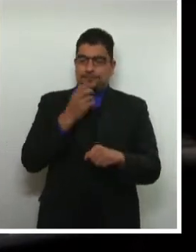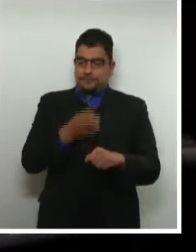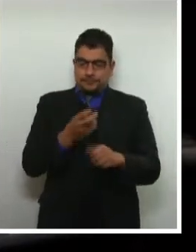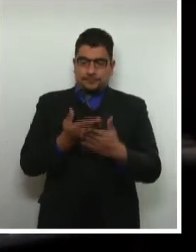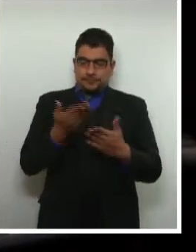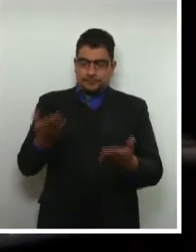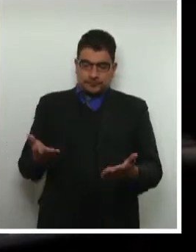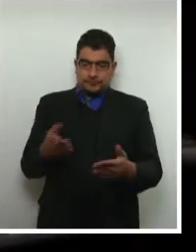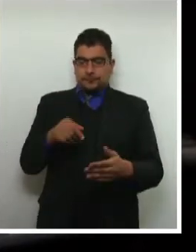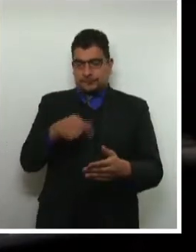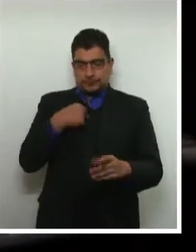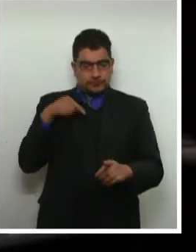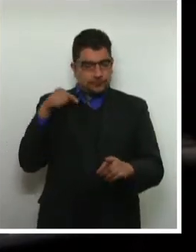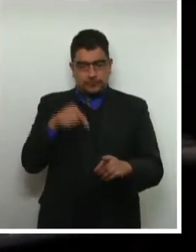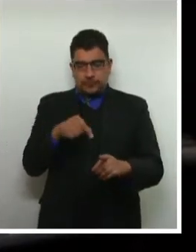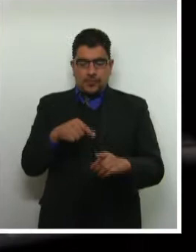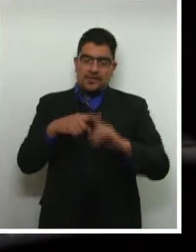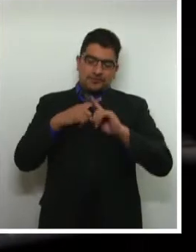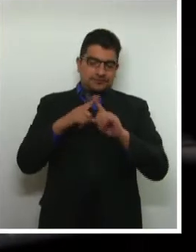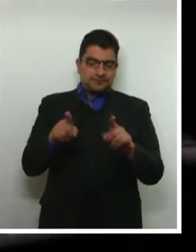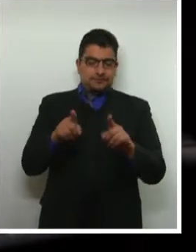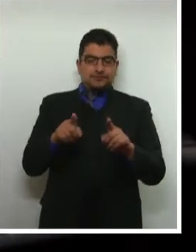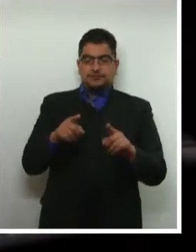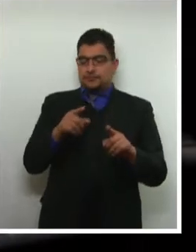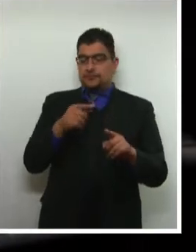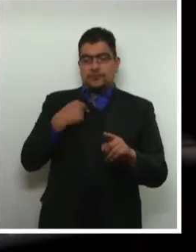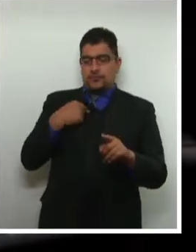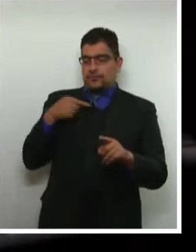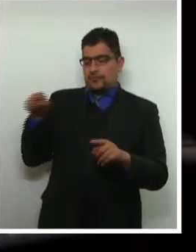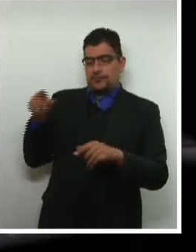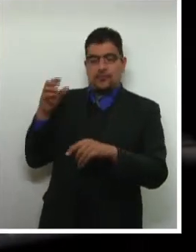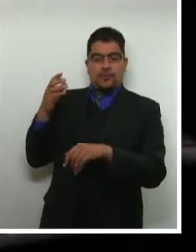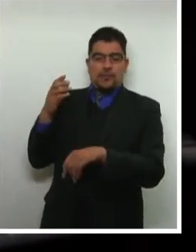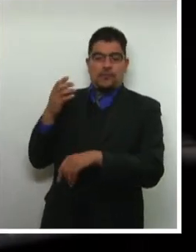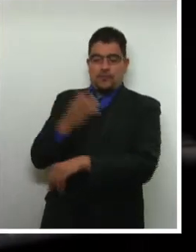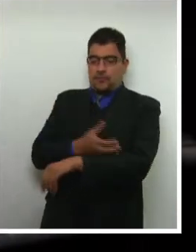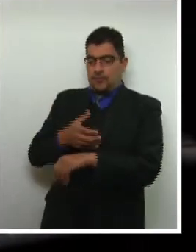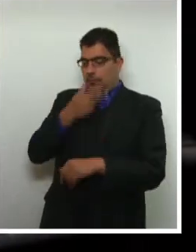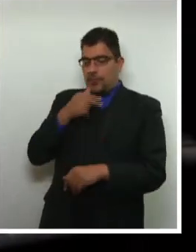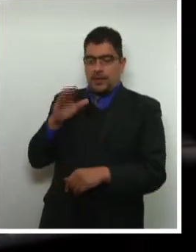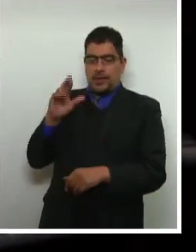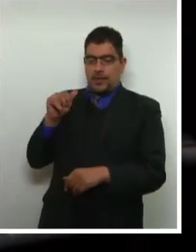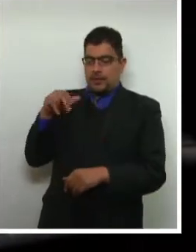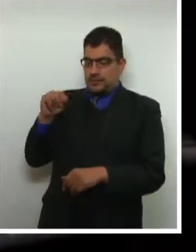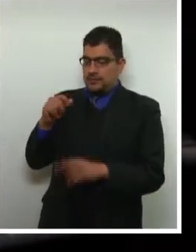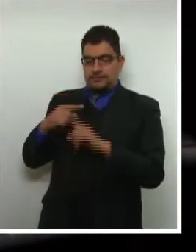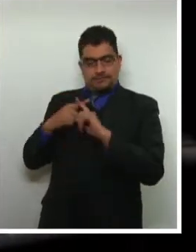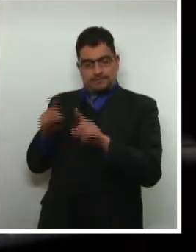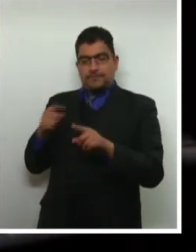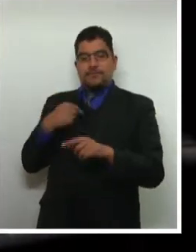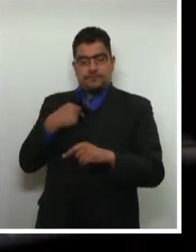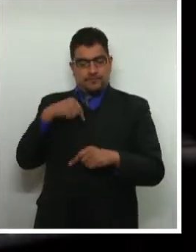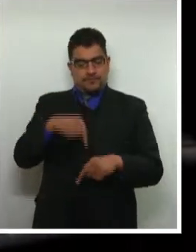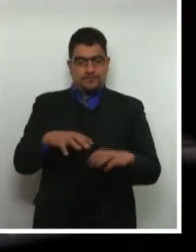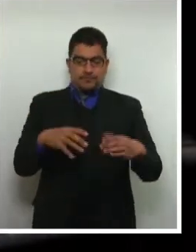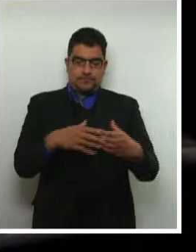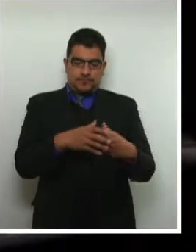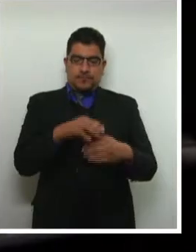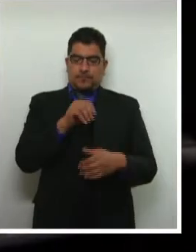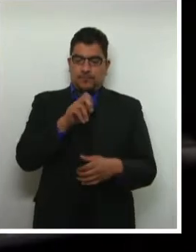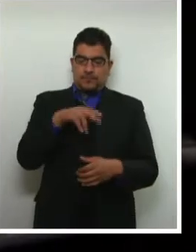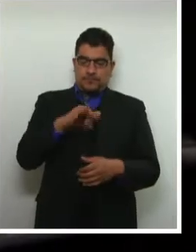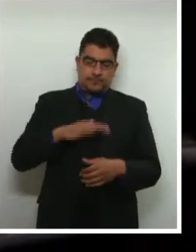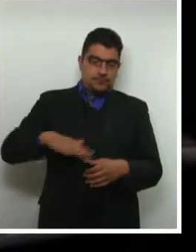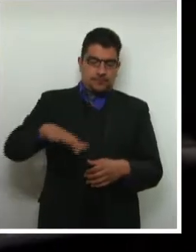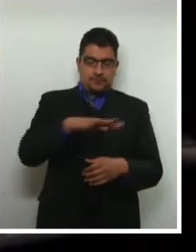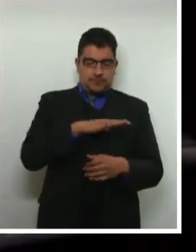aquí sí, en forma distinta a la que mi compañero Jaime Cárdenas ha dicho, el grupo de Morena